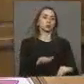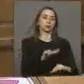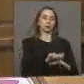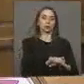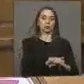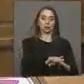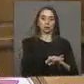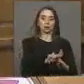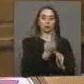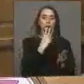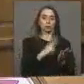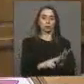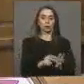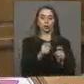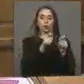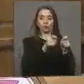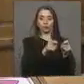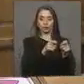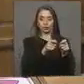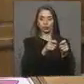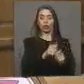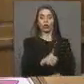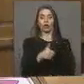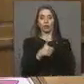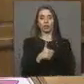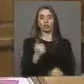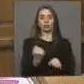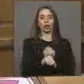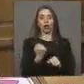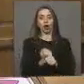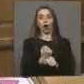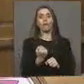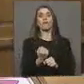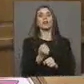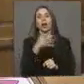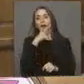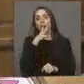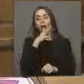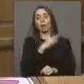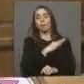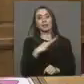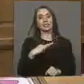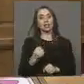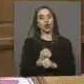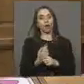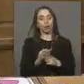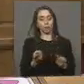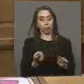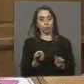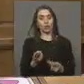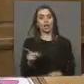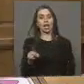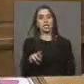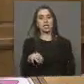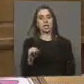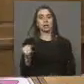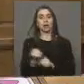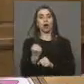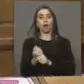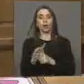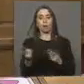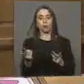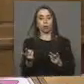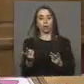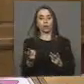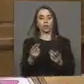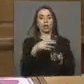oficie a la Dirección de Obras Hidrádicas del Ministerio de Obras Públicas y al Cireme de Obras Públicas